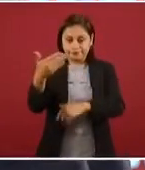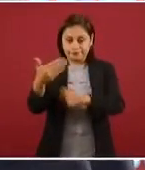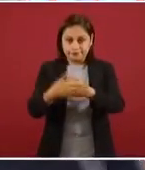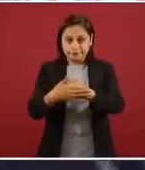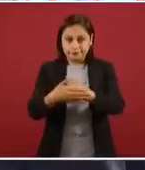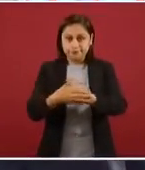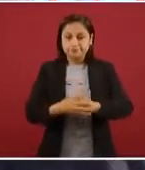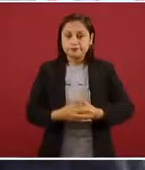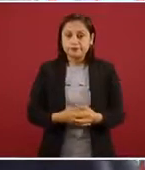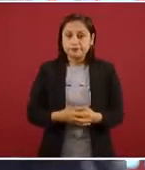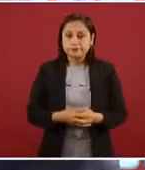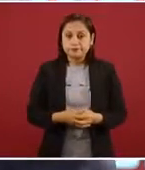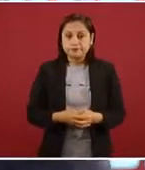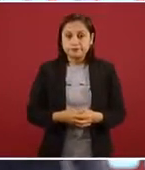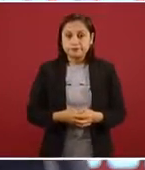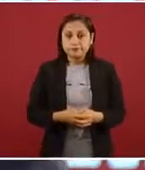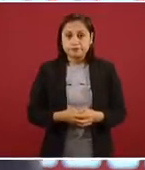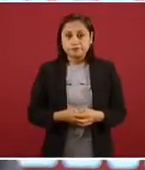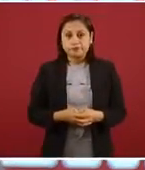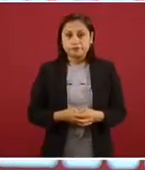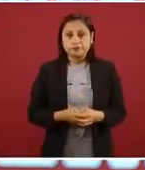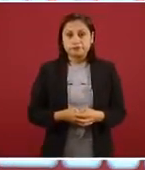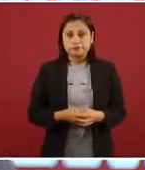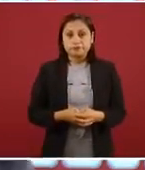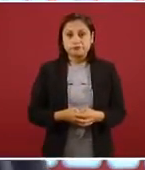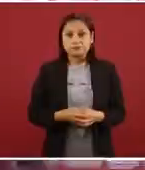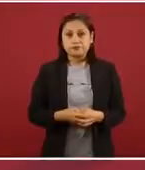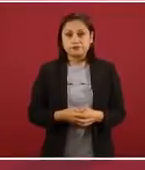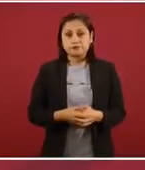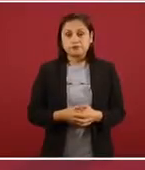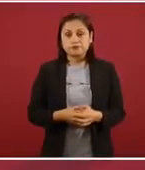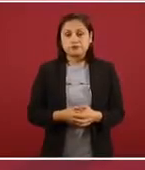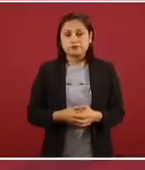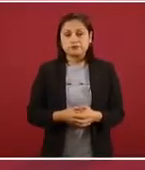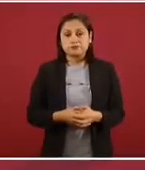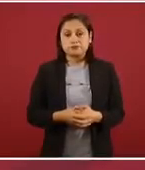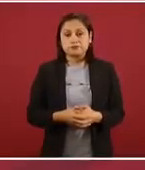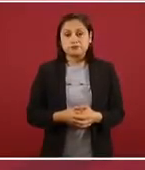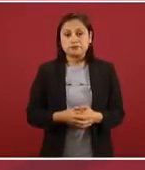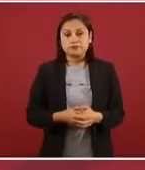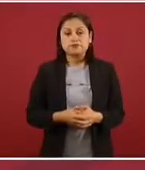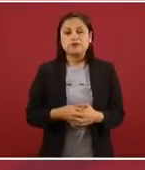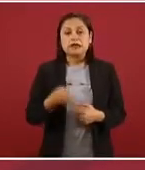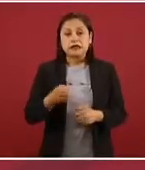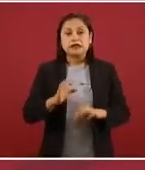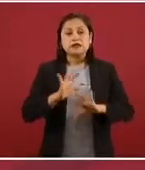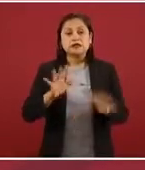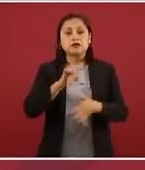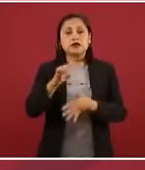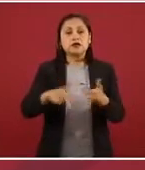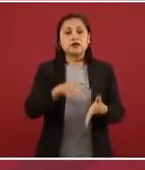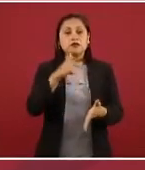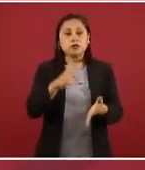que son ya de dependencias gubernamentales,